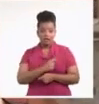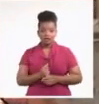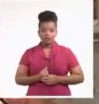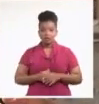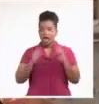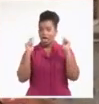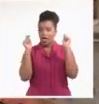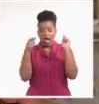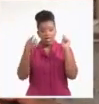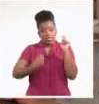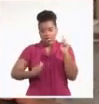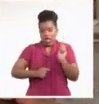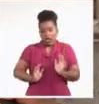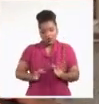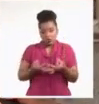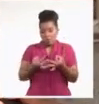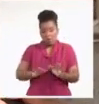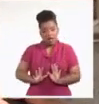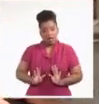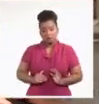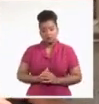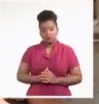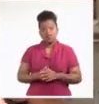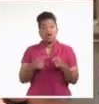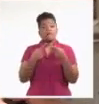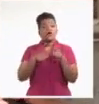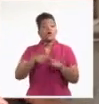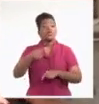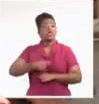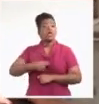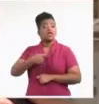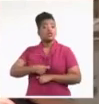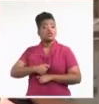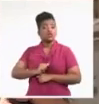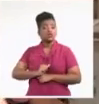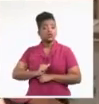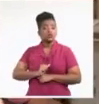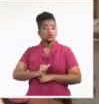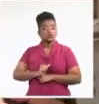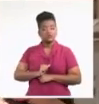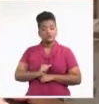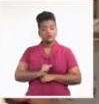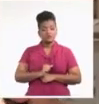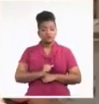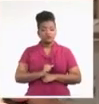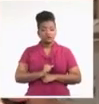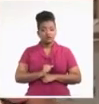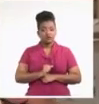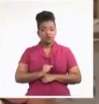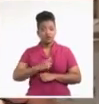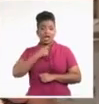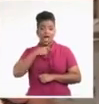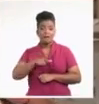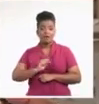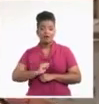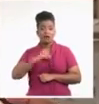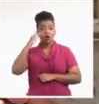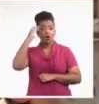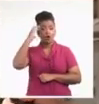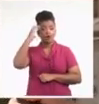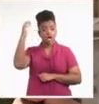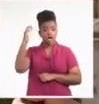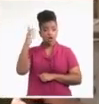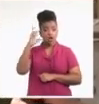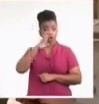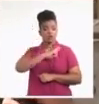es un derecho, pero es un derecho cuando lo responsable, el Estado, el gobierno,